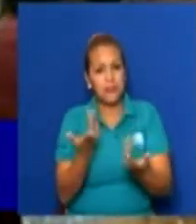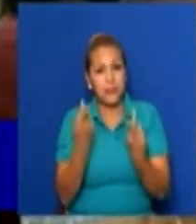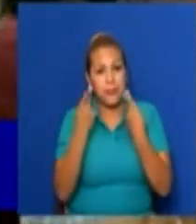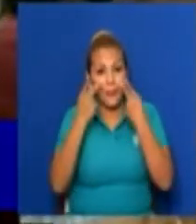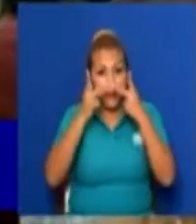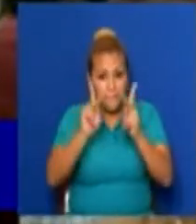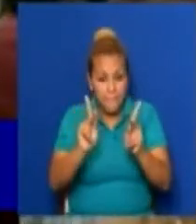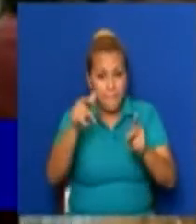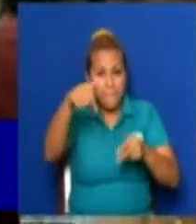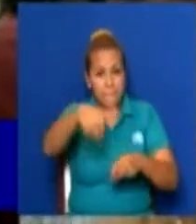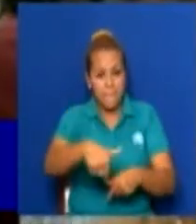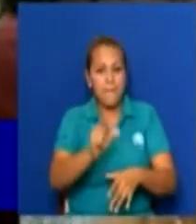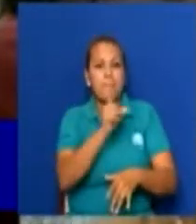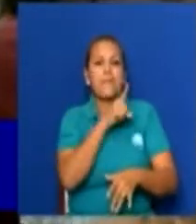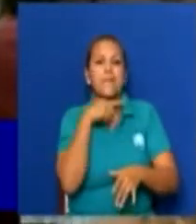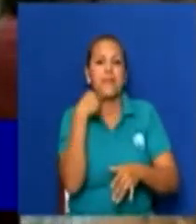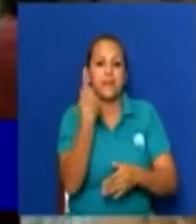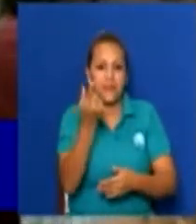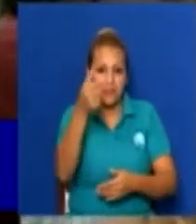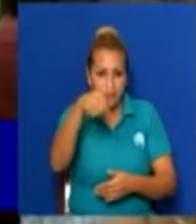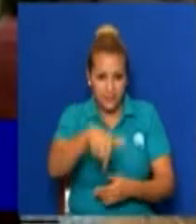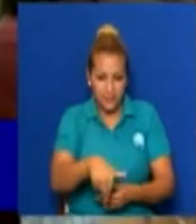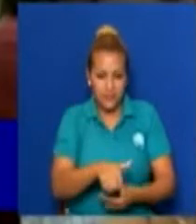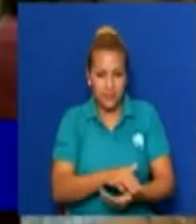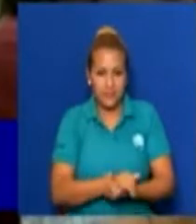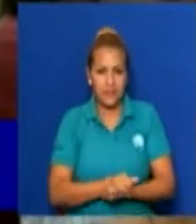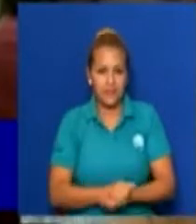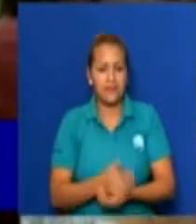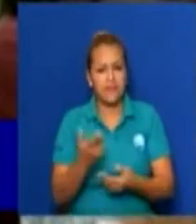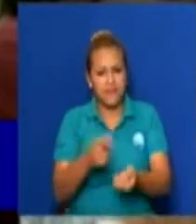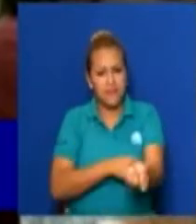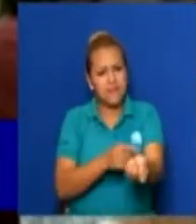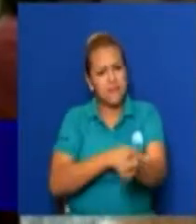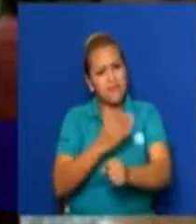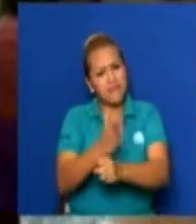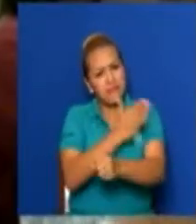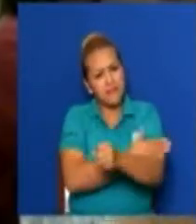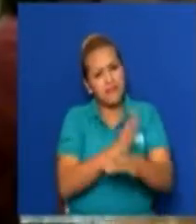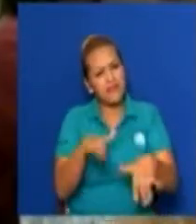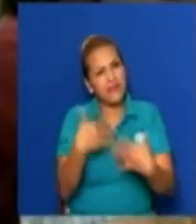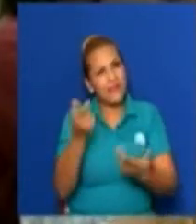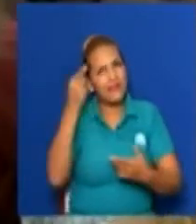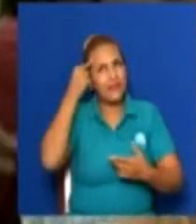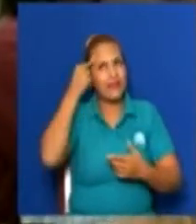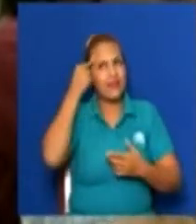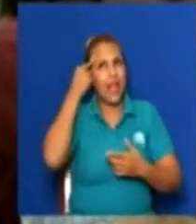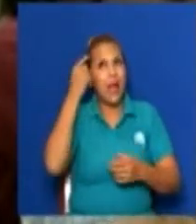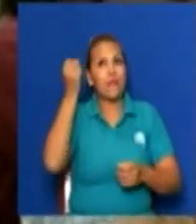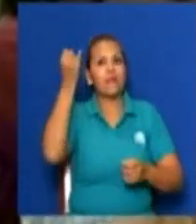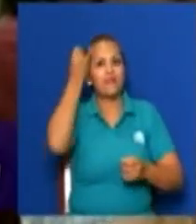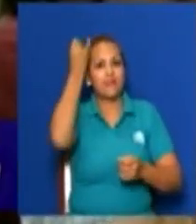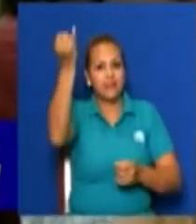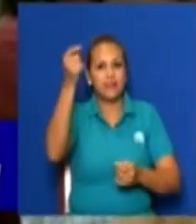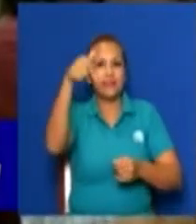realidad. Ahorita que el hermano sindicalista hablaba, se me encendió el bombillo, ¿ya?